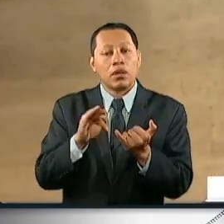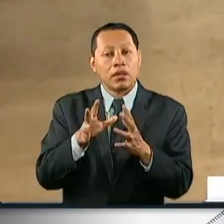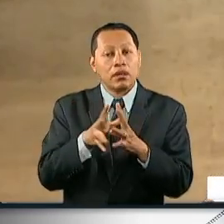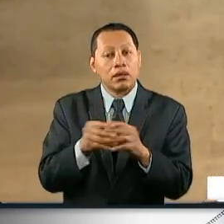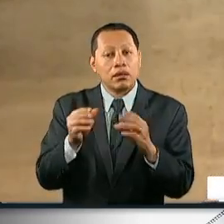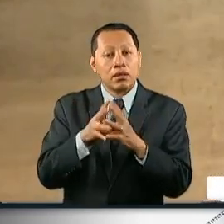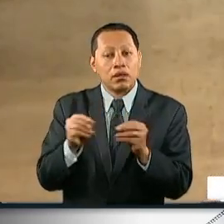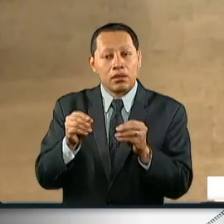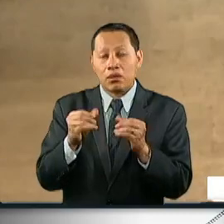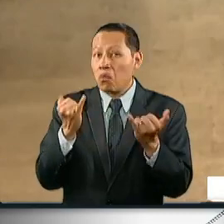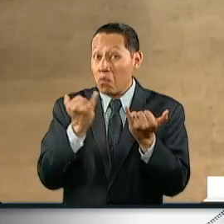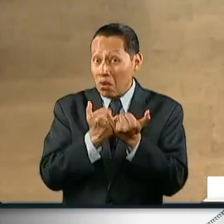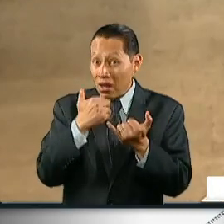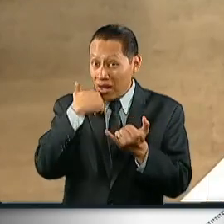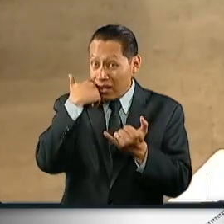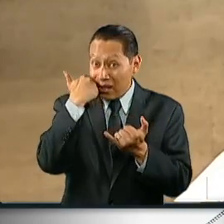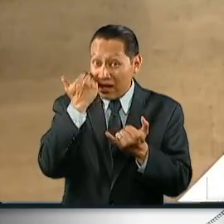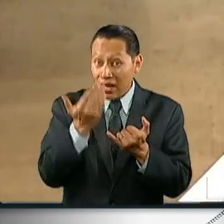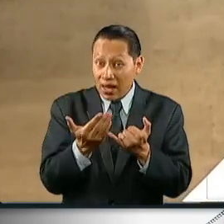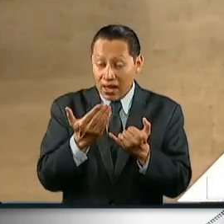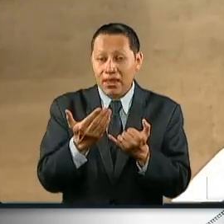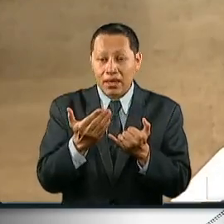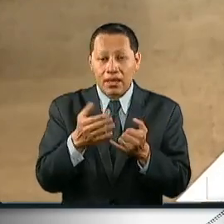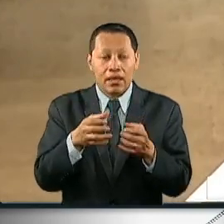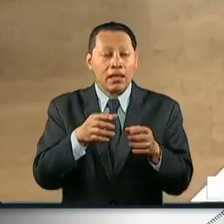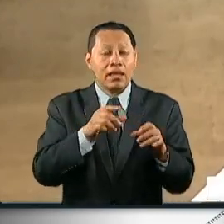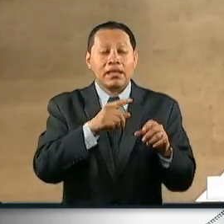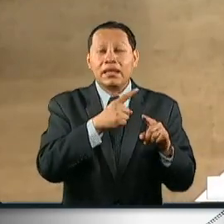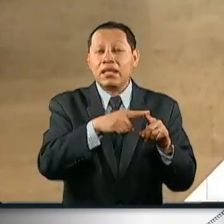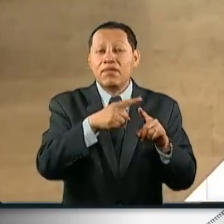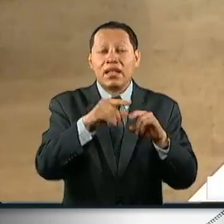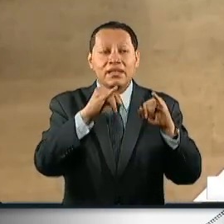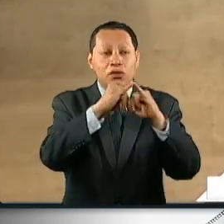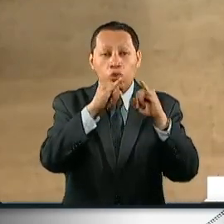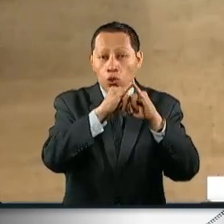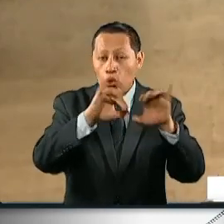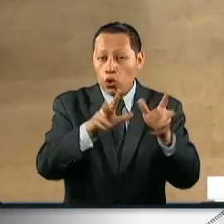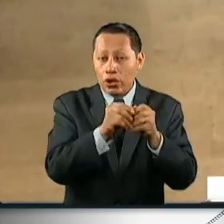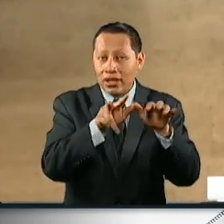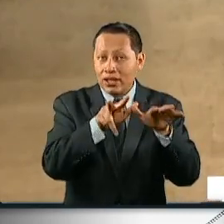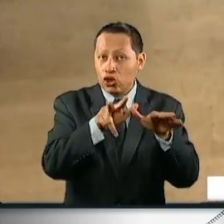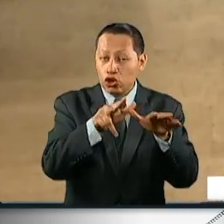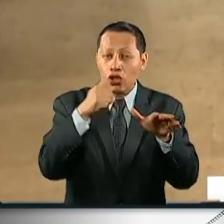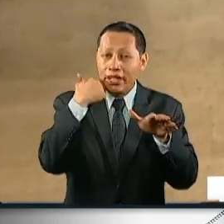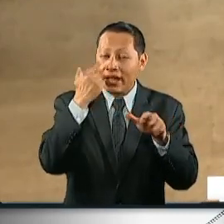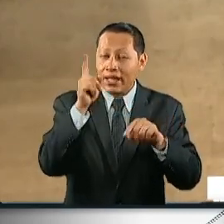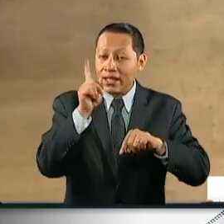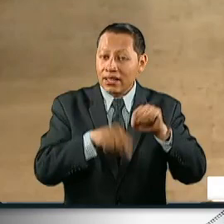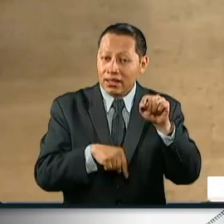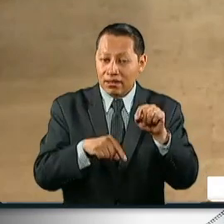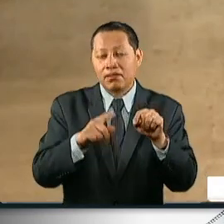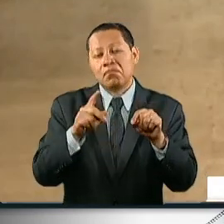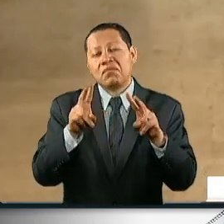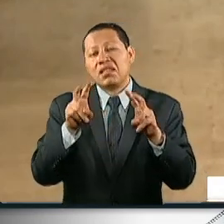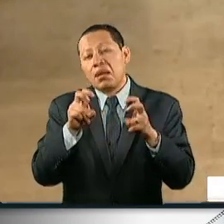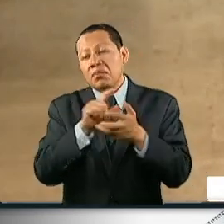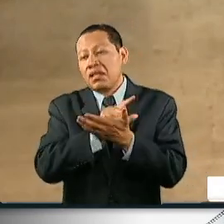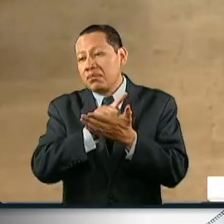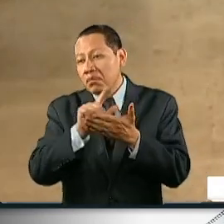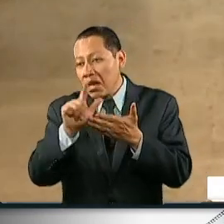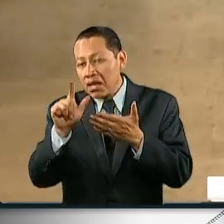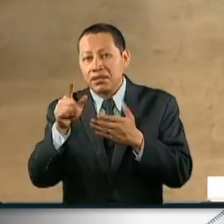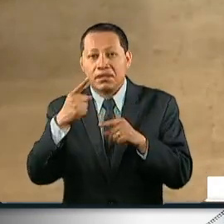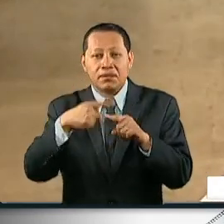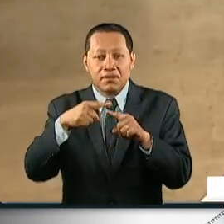pretenden desaparecer estos dieciocho institutos estas dieciocho instancias todo lo que tiene que ver con transparencia Y bueno pues entonces que